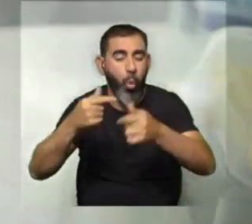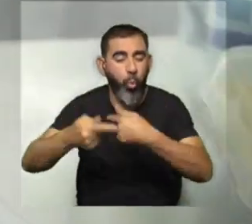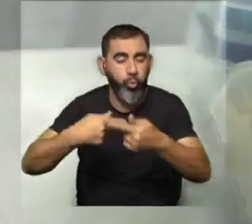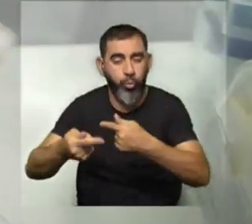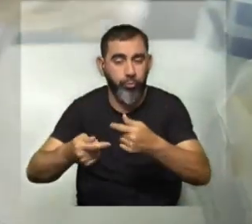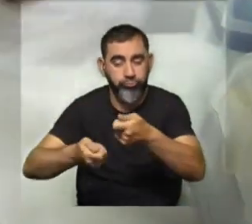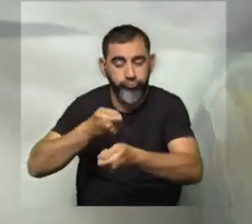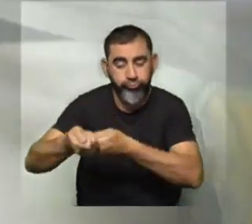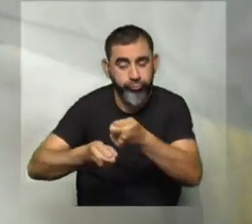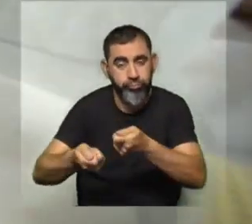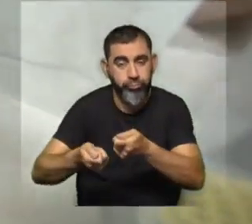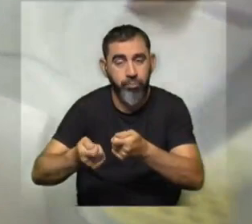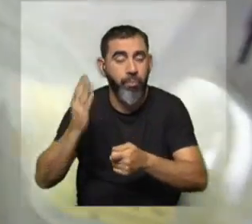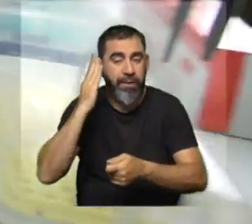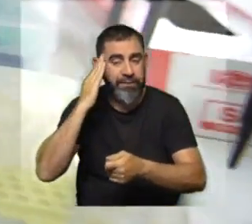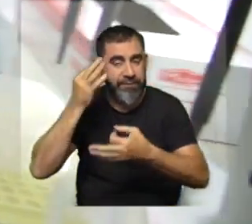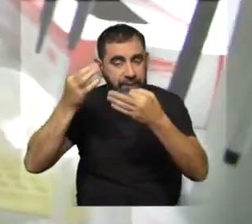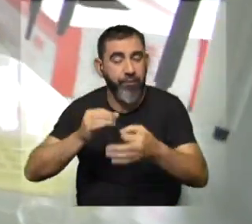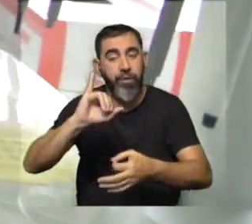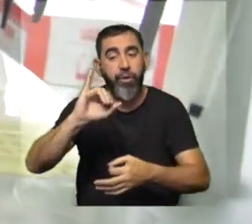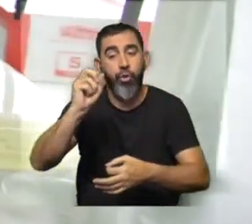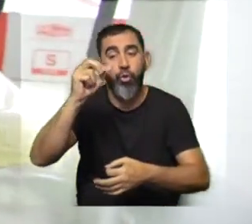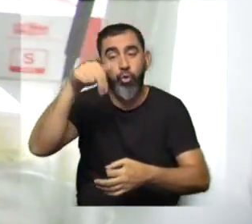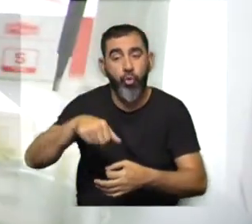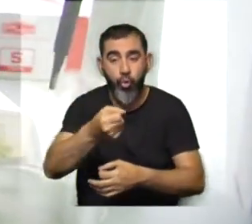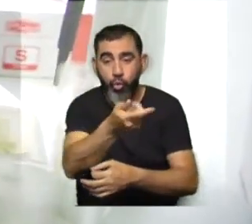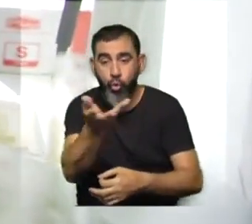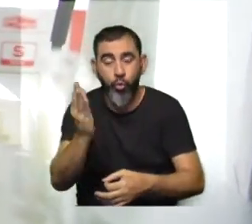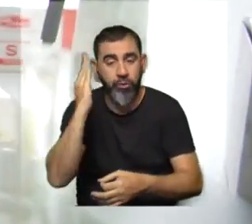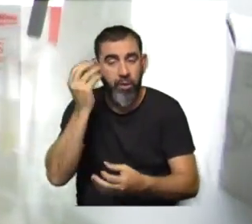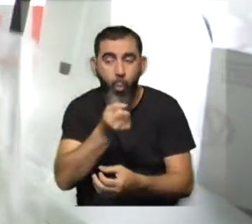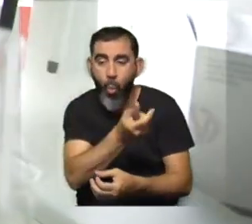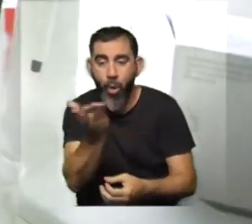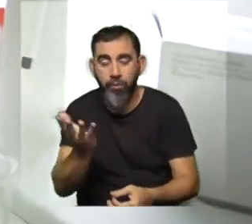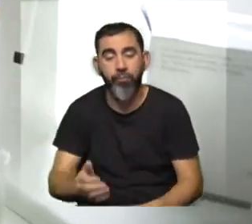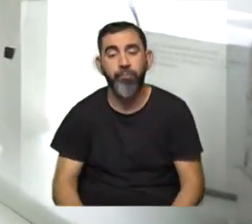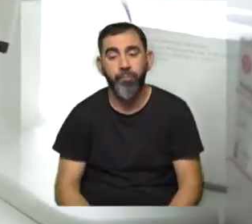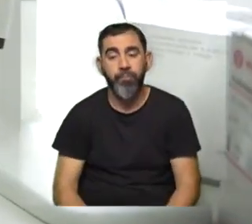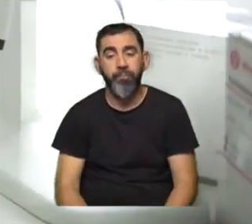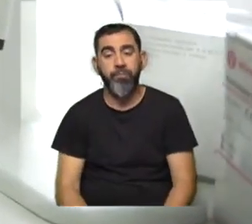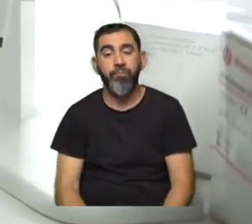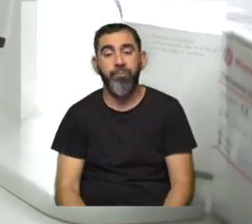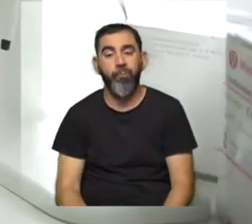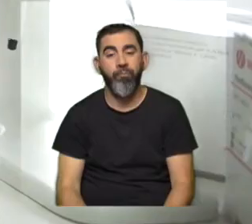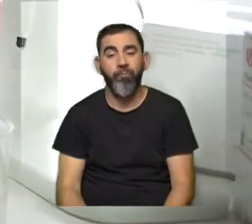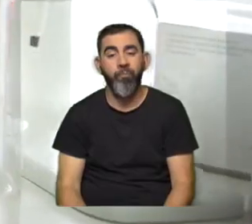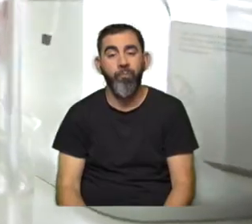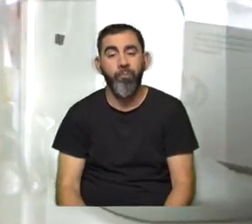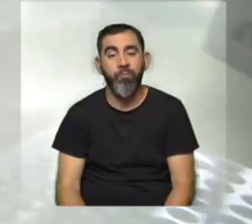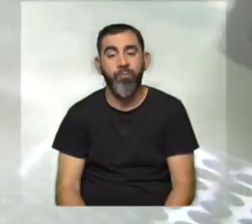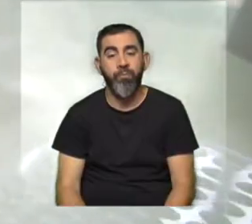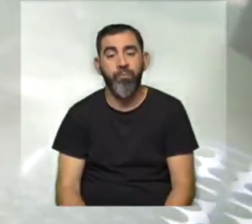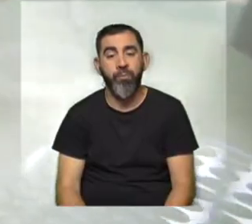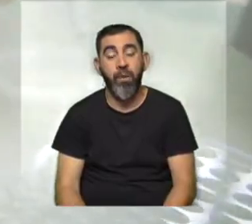que utilizamos para poder cuantificar la cantidad de calcio que tienen las muestras.